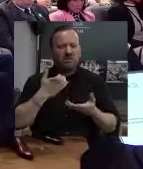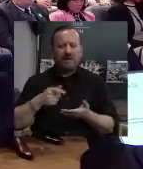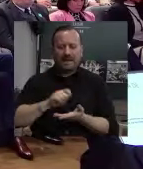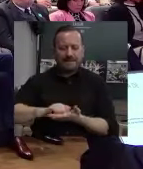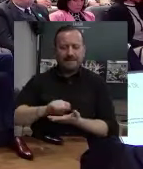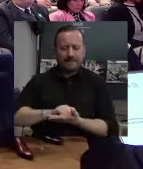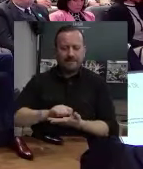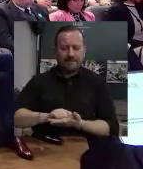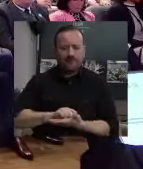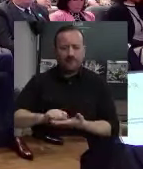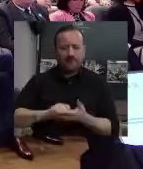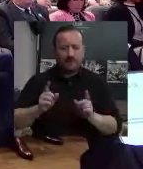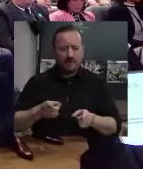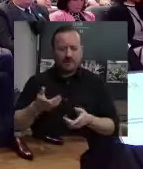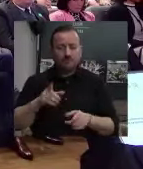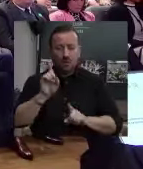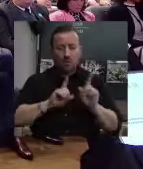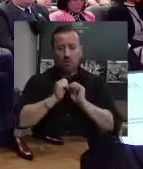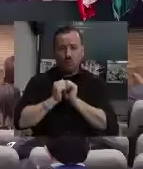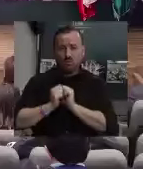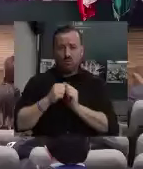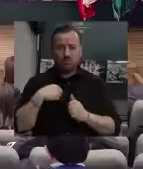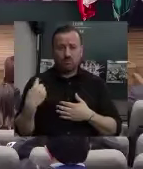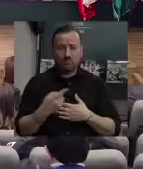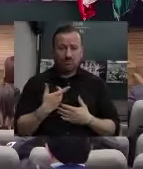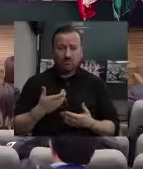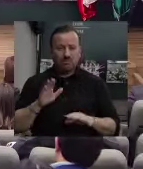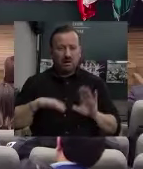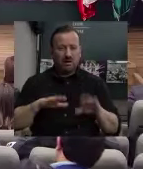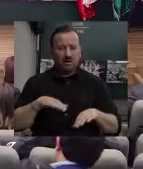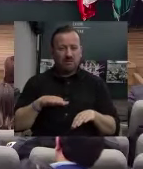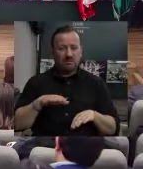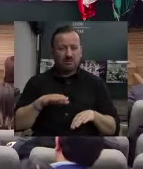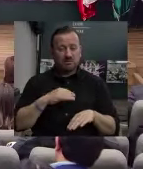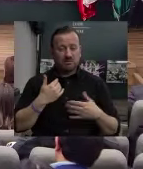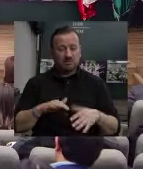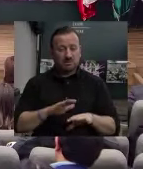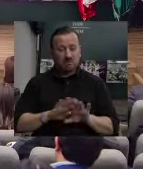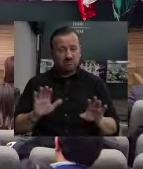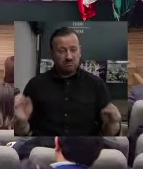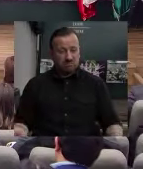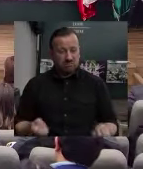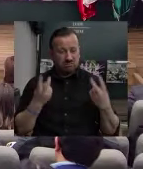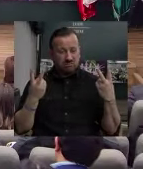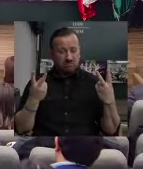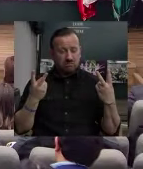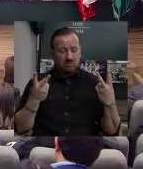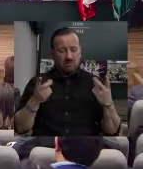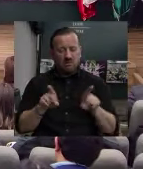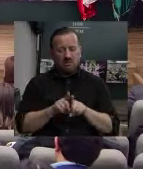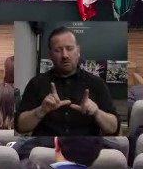escribir porque hay algunos colegas nuestros que apenas llegan a determinado momento de la vida tienen una pereza